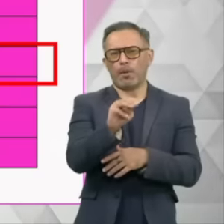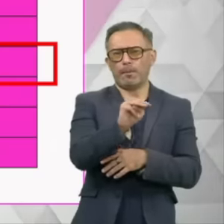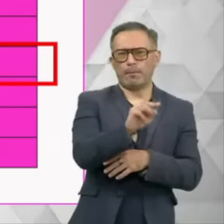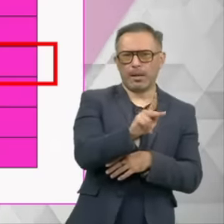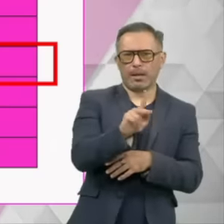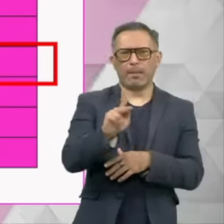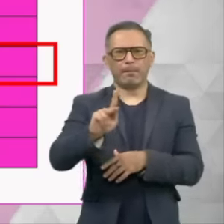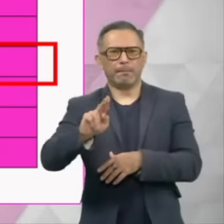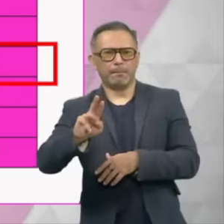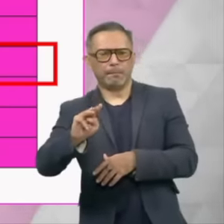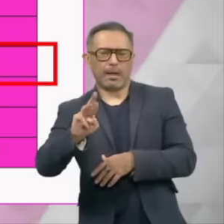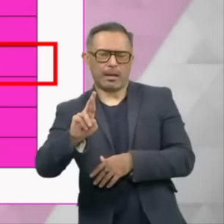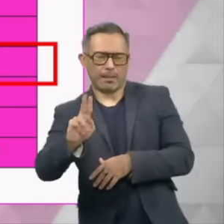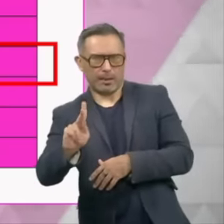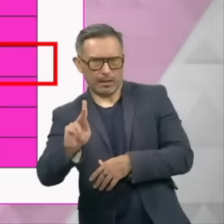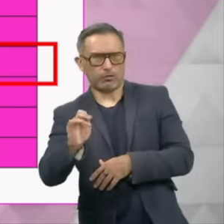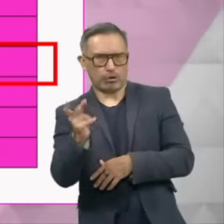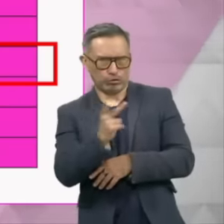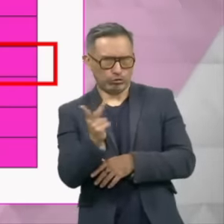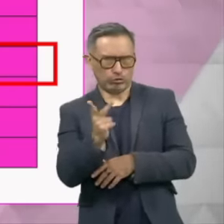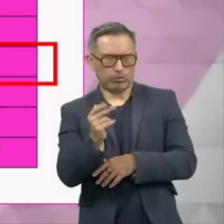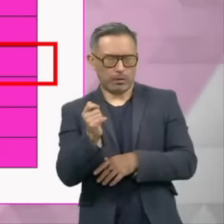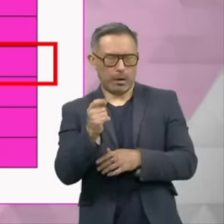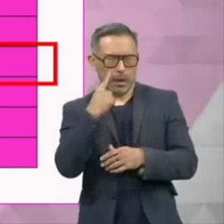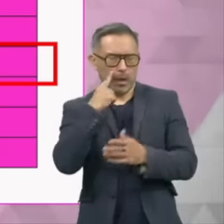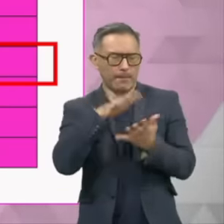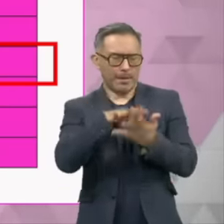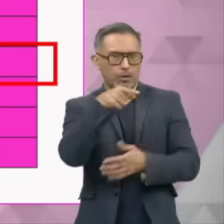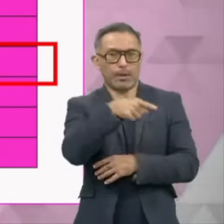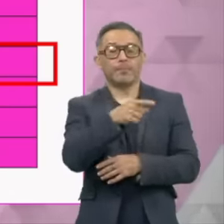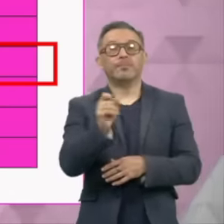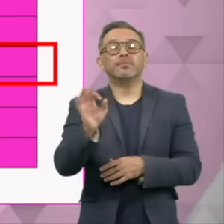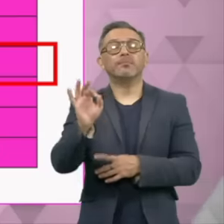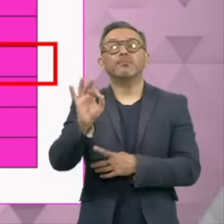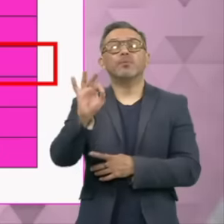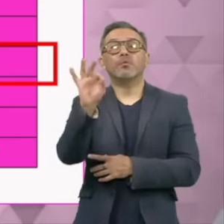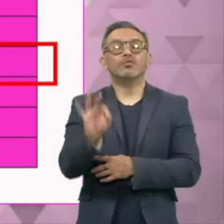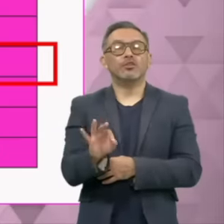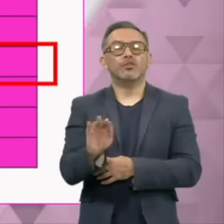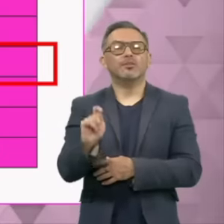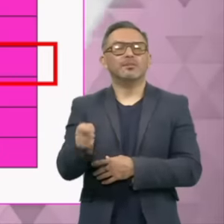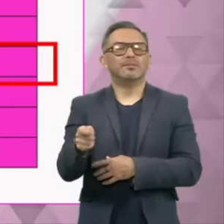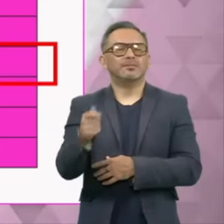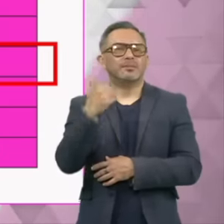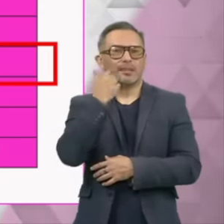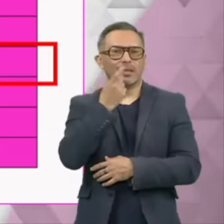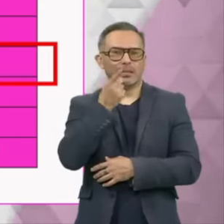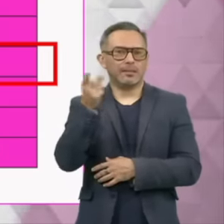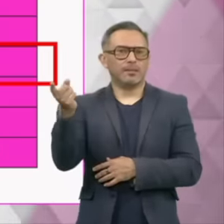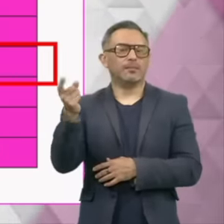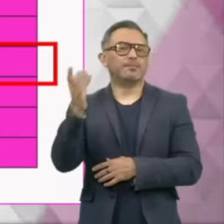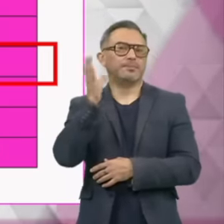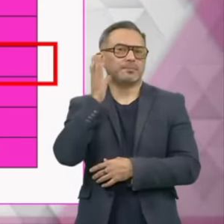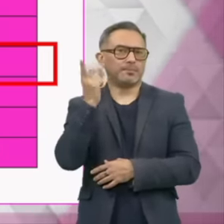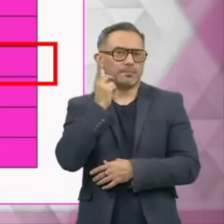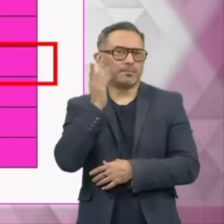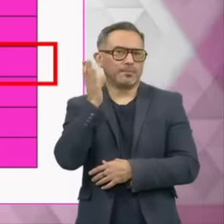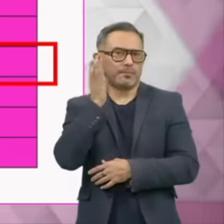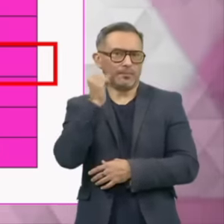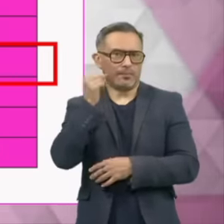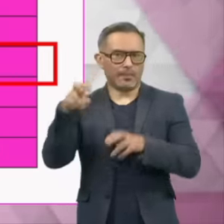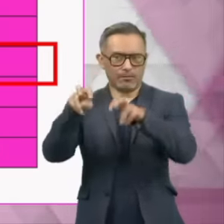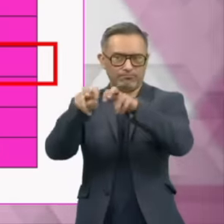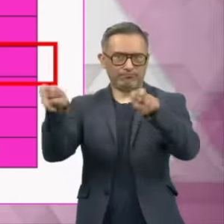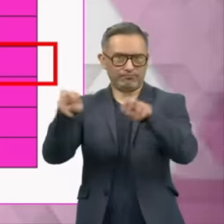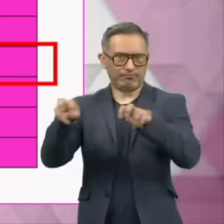el principio de proporcionalidad, que significa la configuración del órgano legislativo de que debe